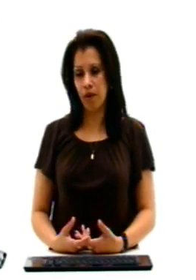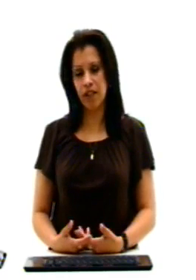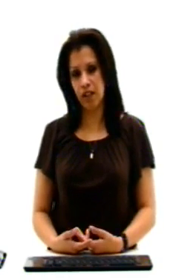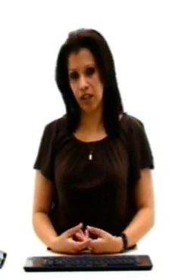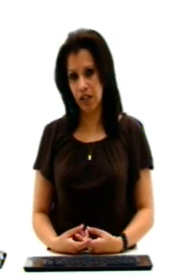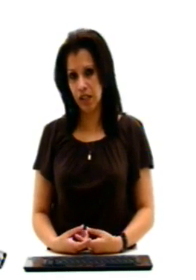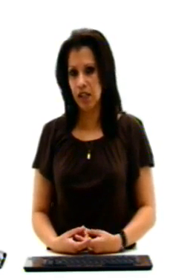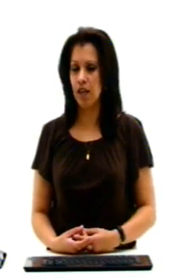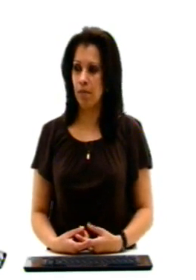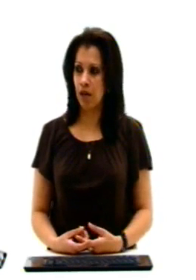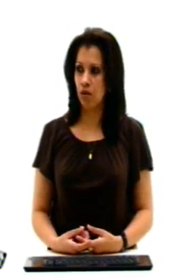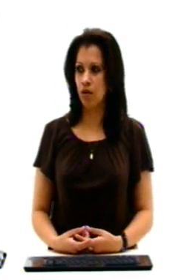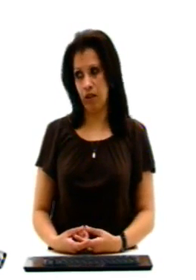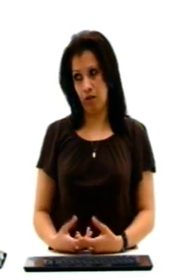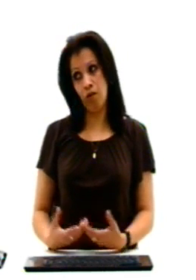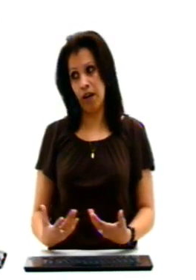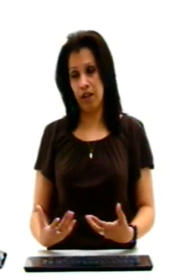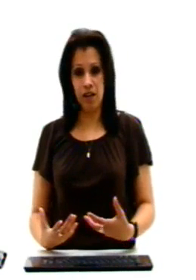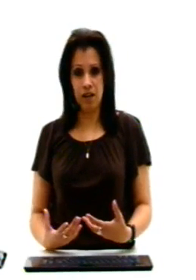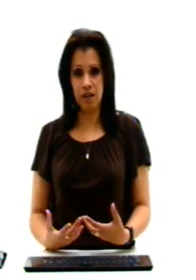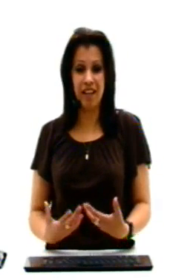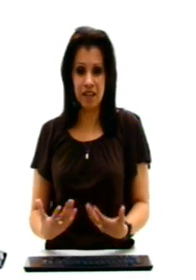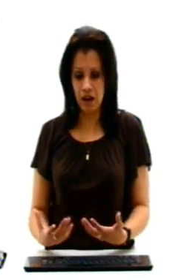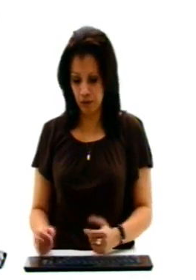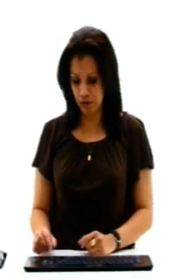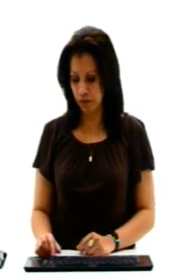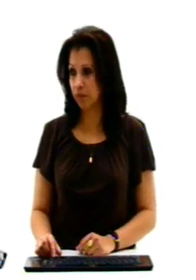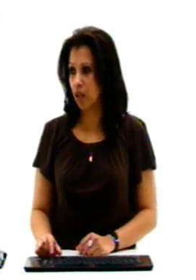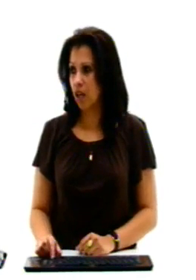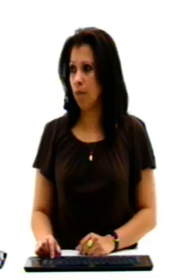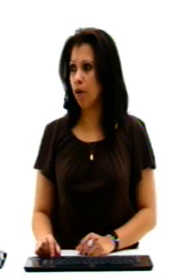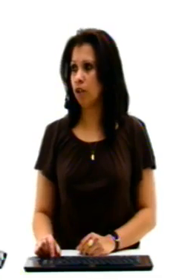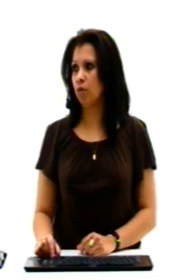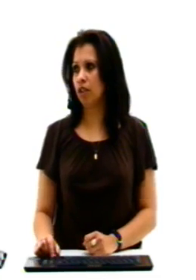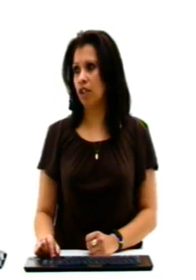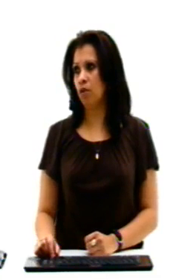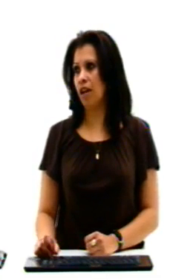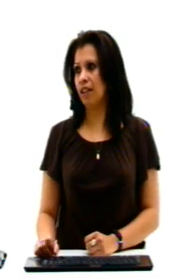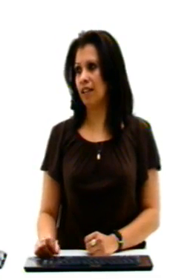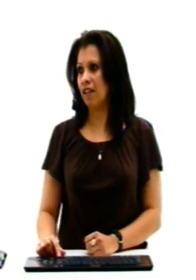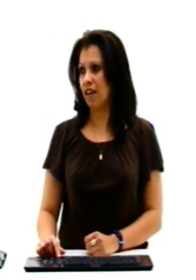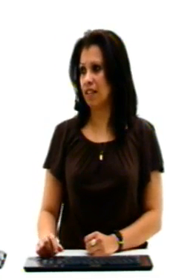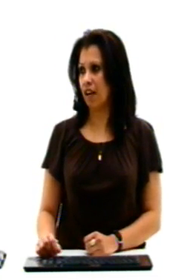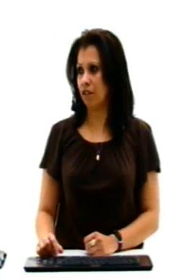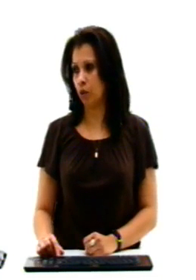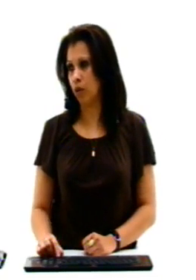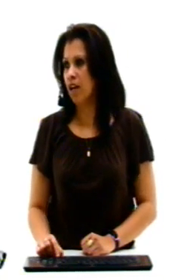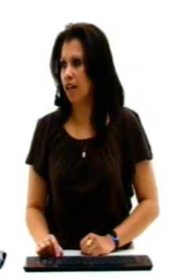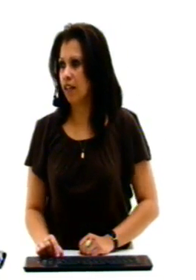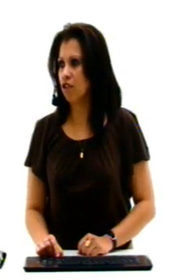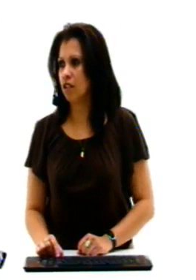de obra indígena y la mano obra eh de esclavos Y por último tenemos la trata de